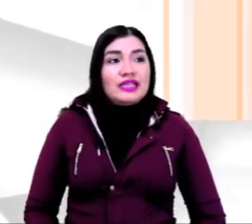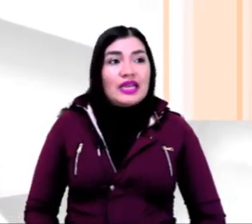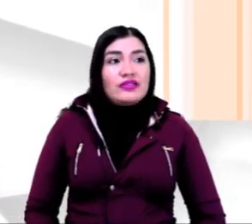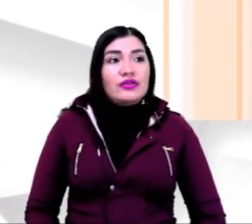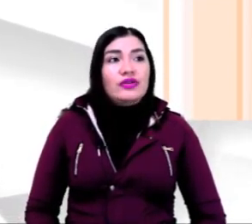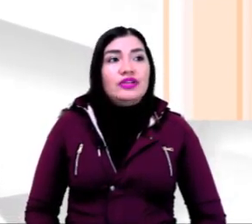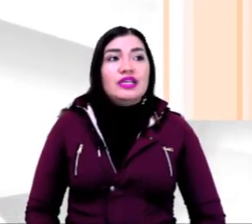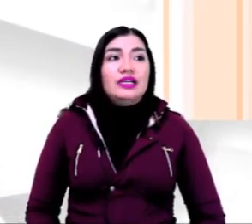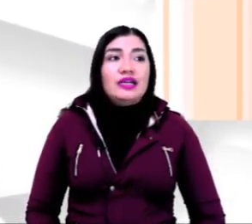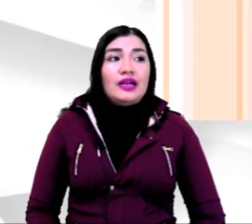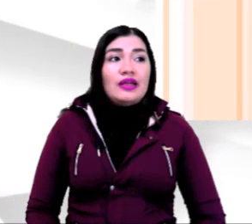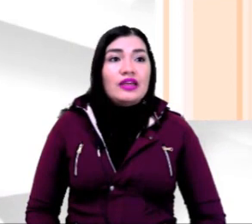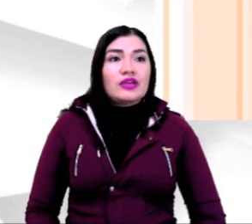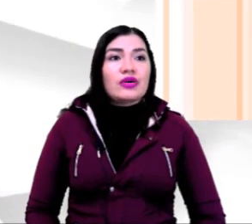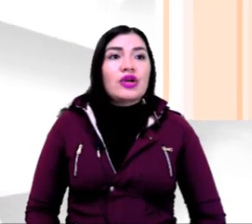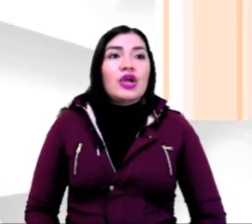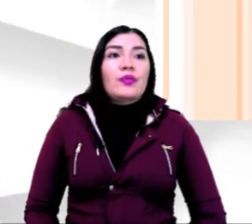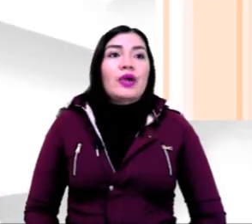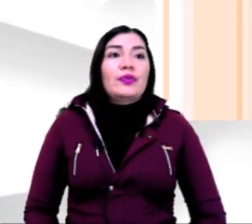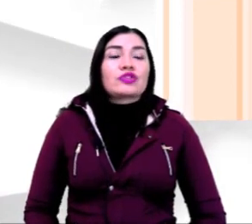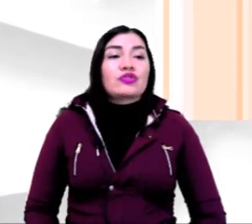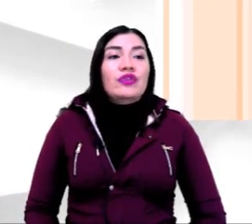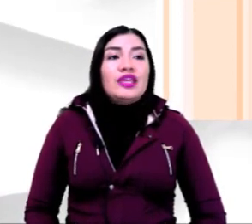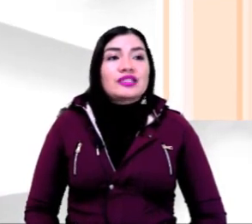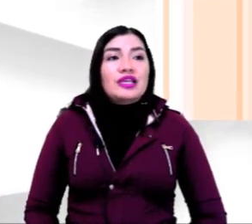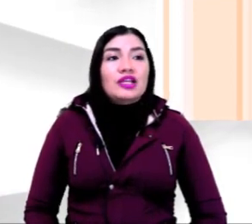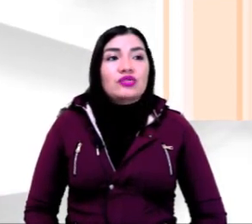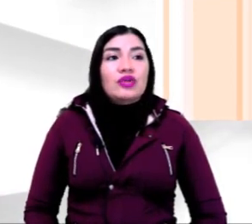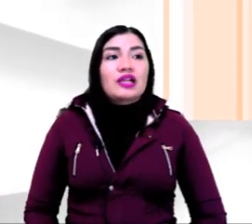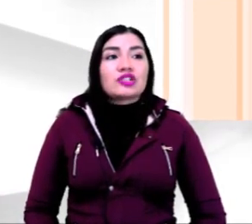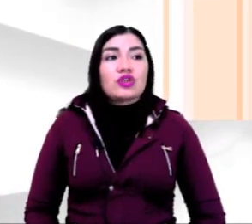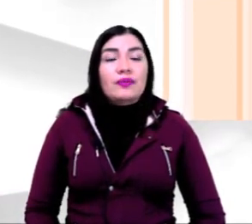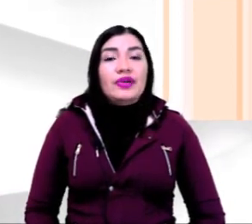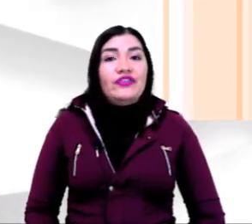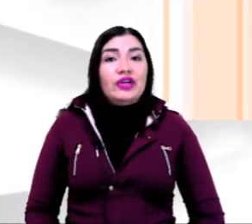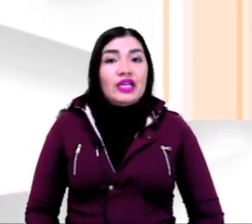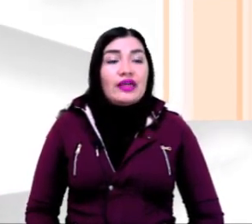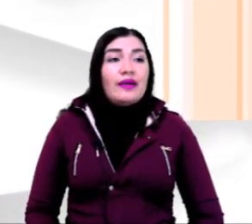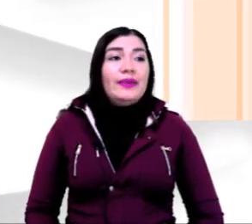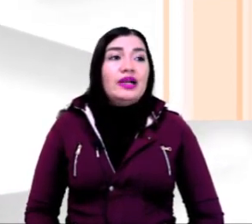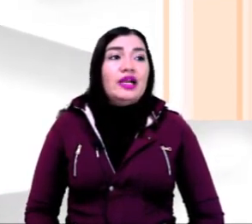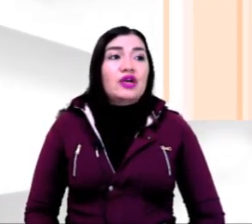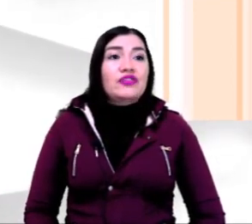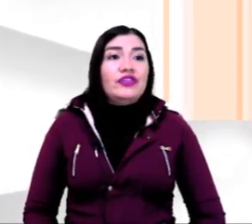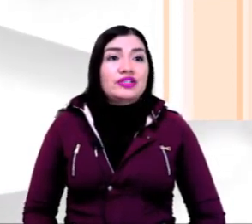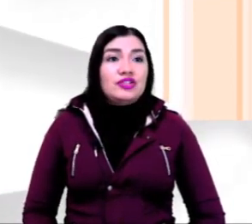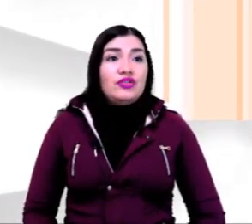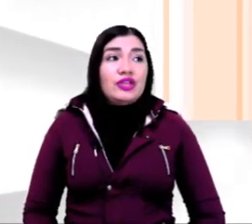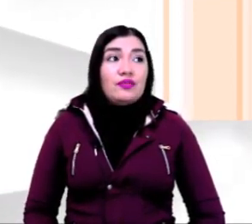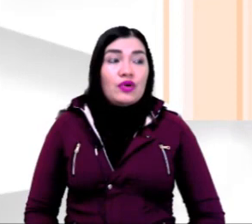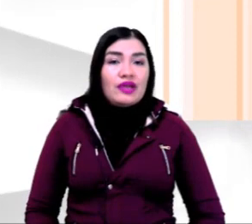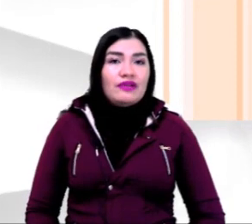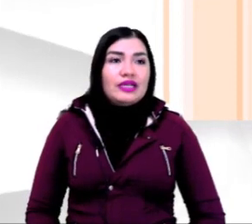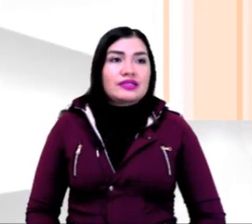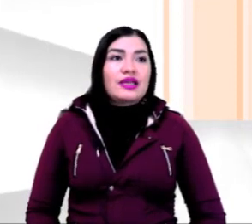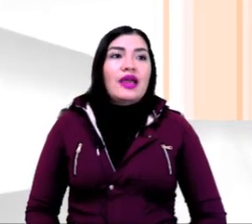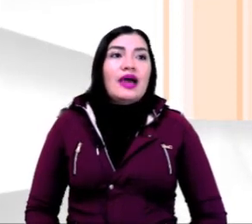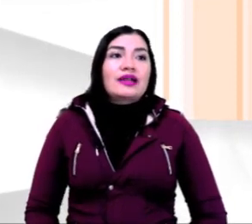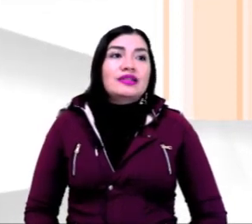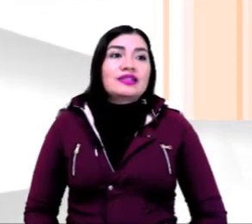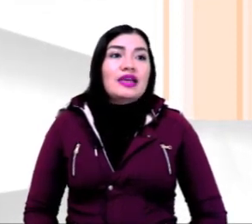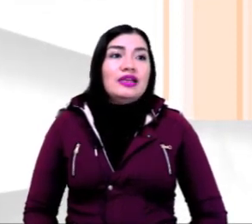el cedro y el granadillo, pues por su belleza natural son preferidas para la confección de